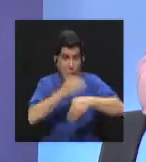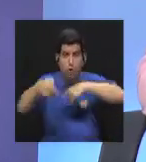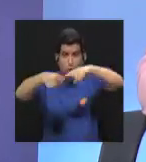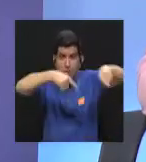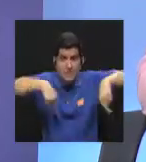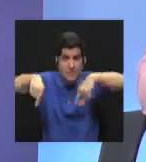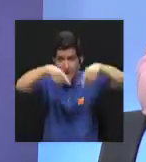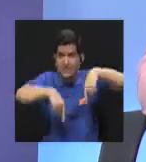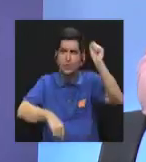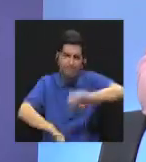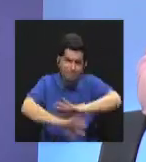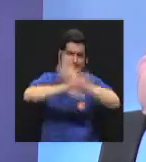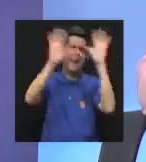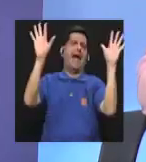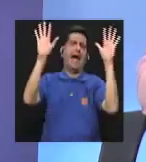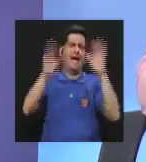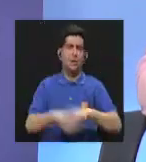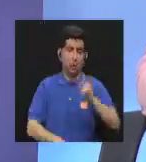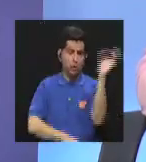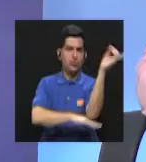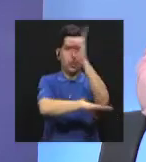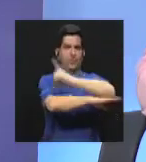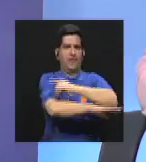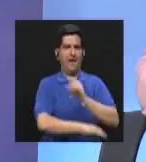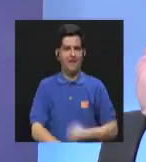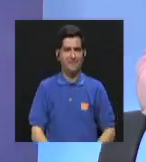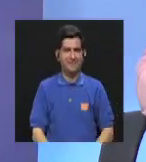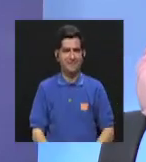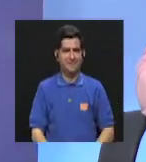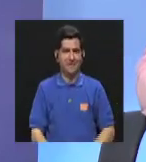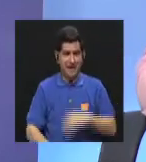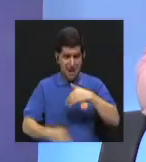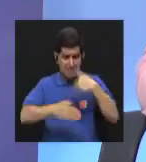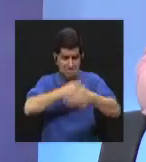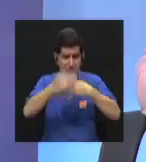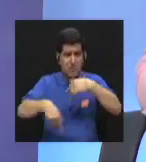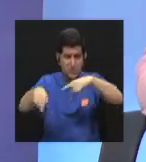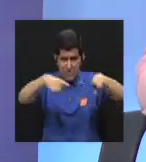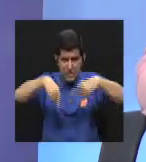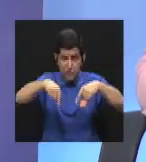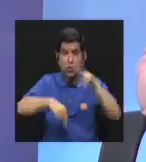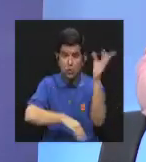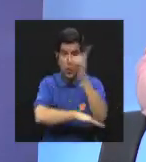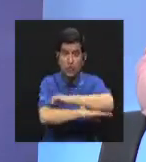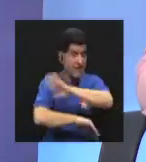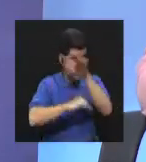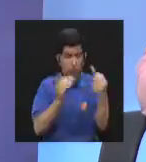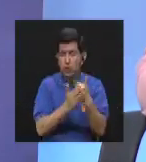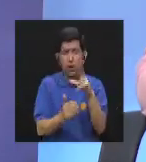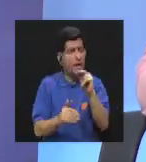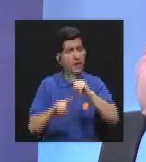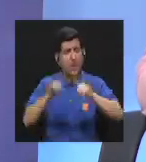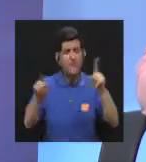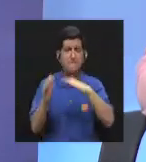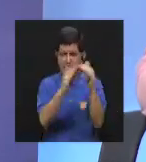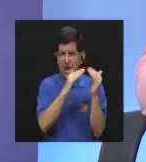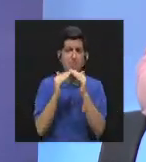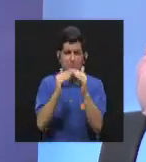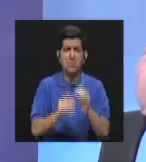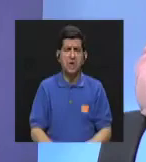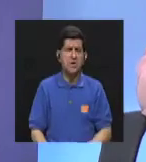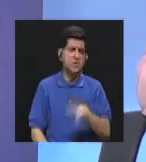por supuesto, se hace en 2 días. El proceso de grabación... ¿Toda la grabación en 2 días? Toda no, pero en las comunidades se hace